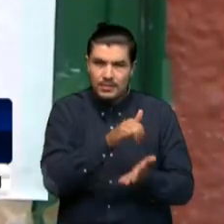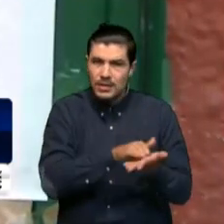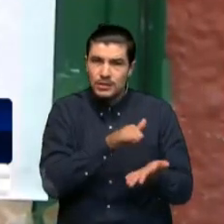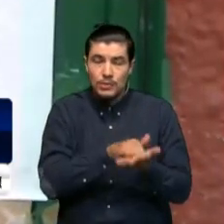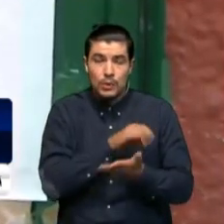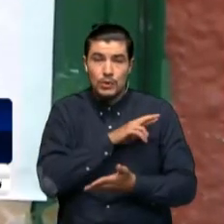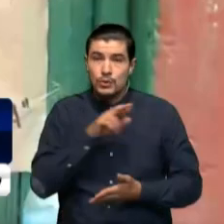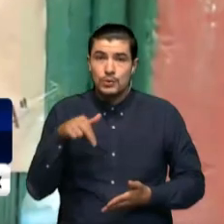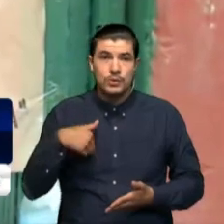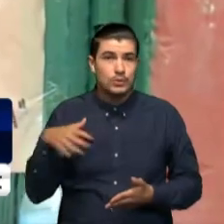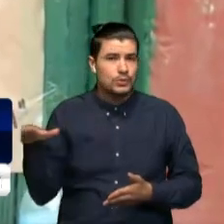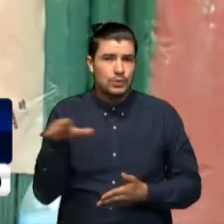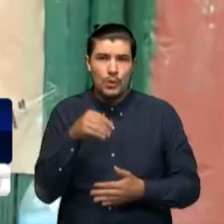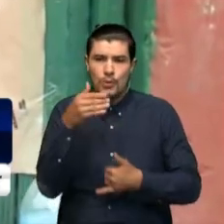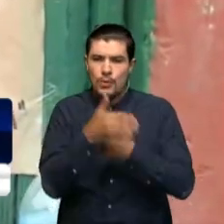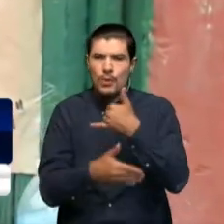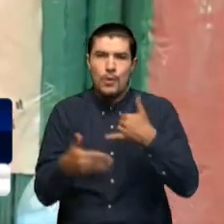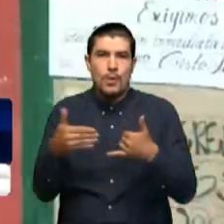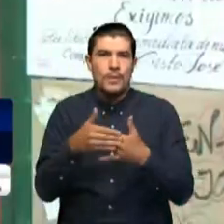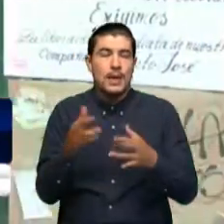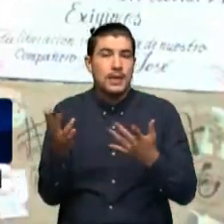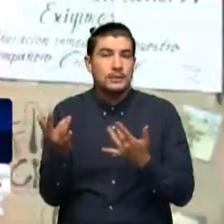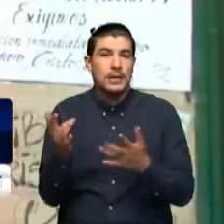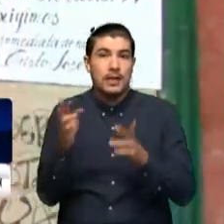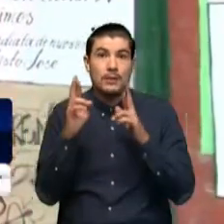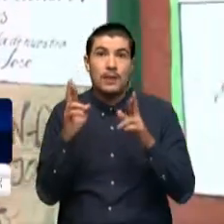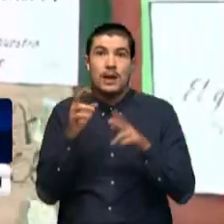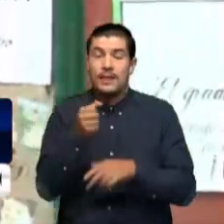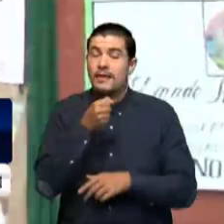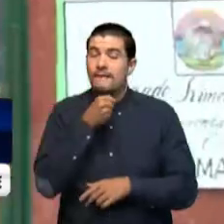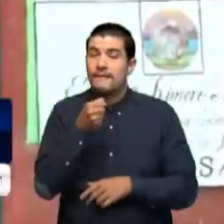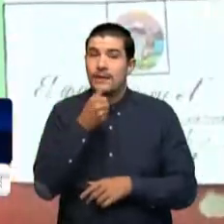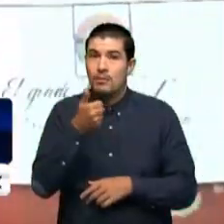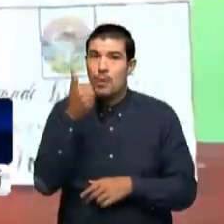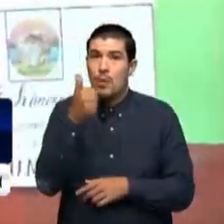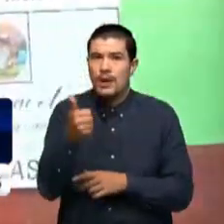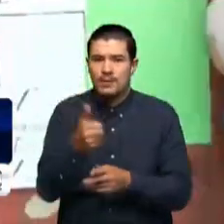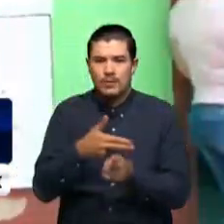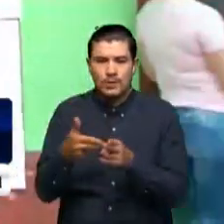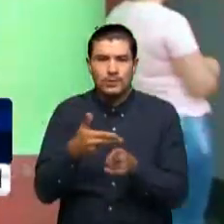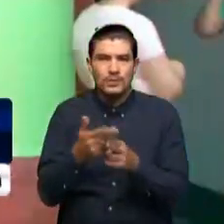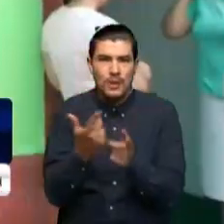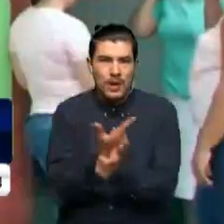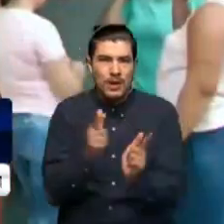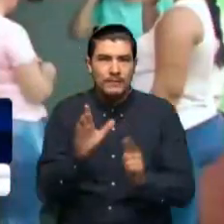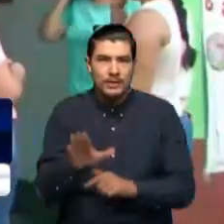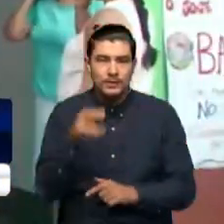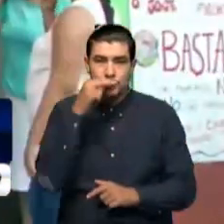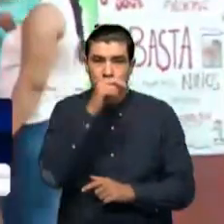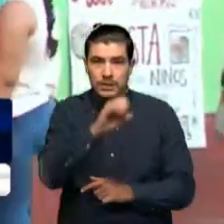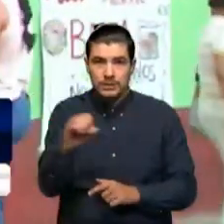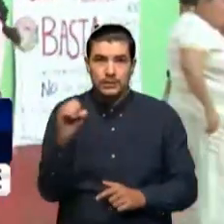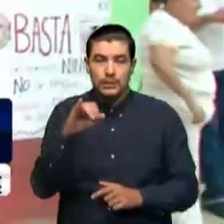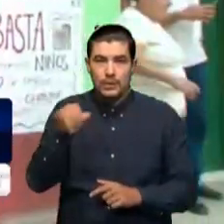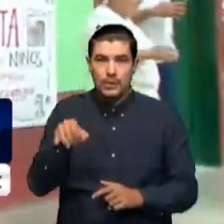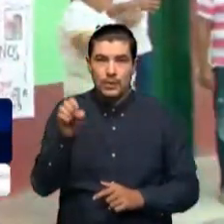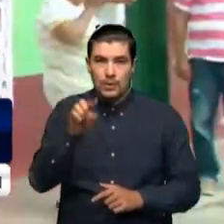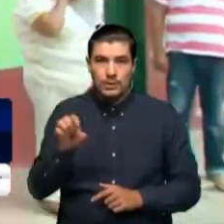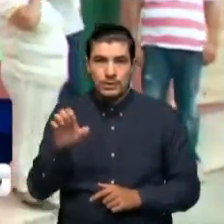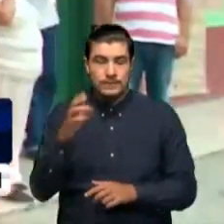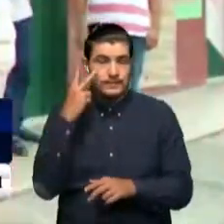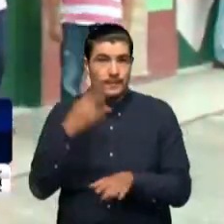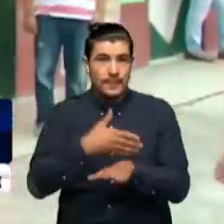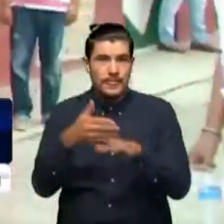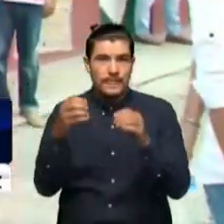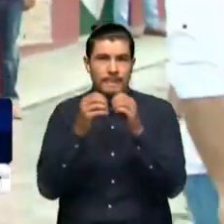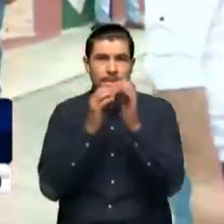también todos los colombianos, que prontamente estemos dando la noticia de la liberación de Cristo José. Hasta aquí esta